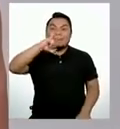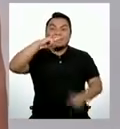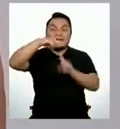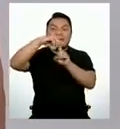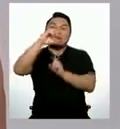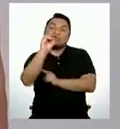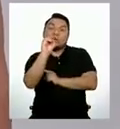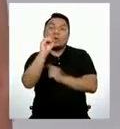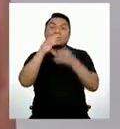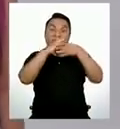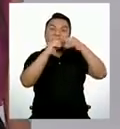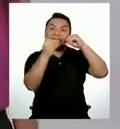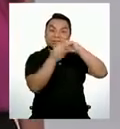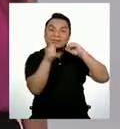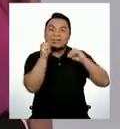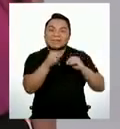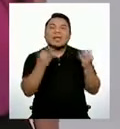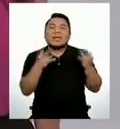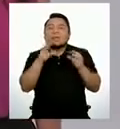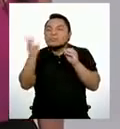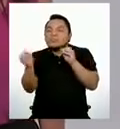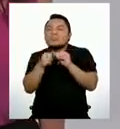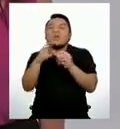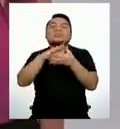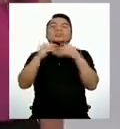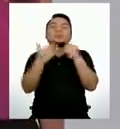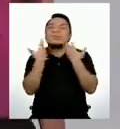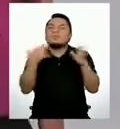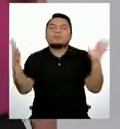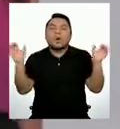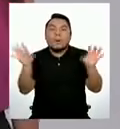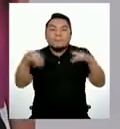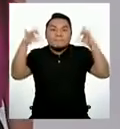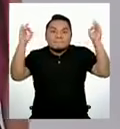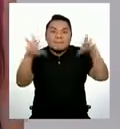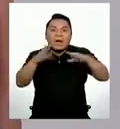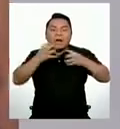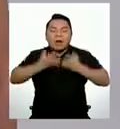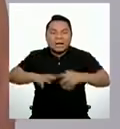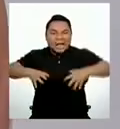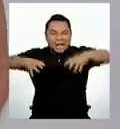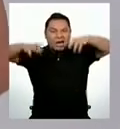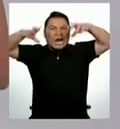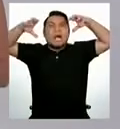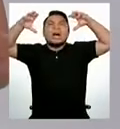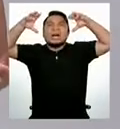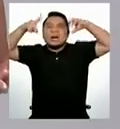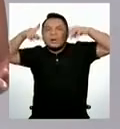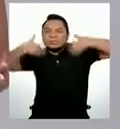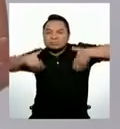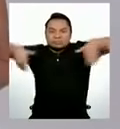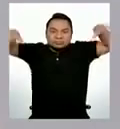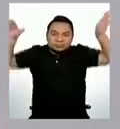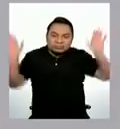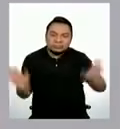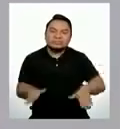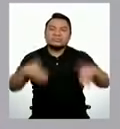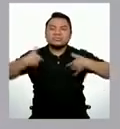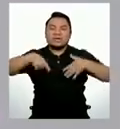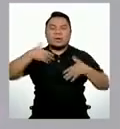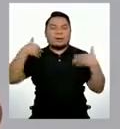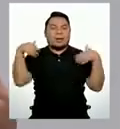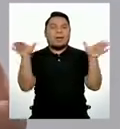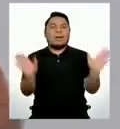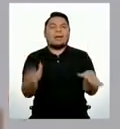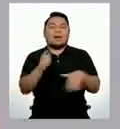caracterizan porque están muy adornados con elementos mágicos y seres mitológicos, es decir, como dioses. La